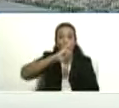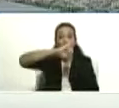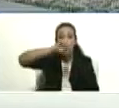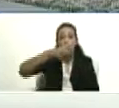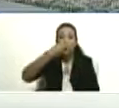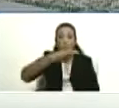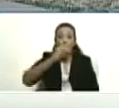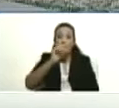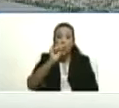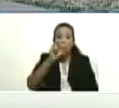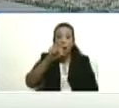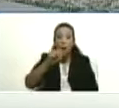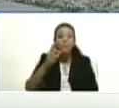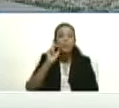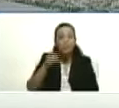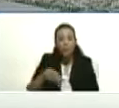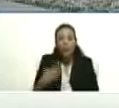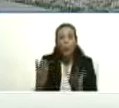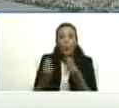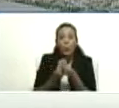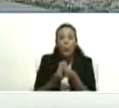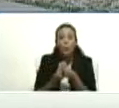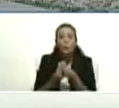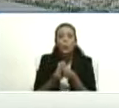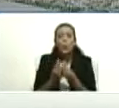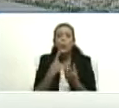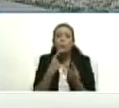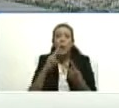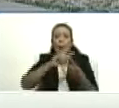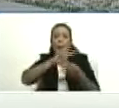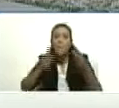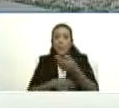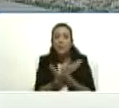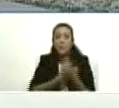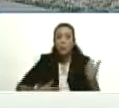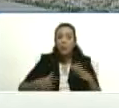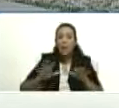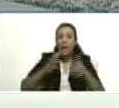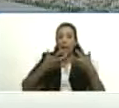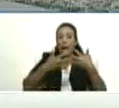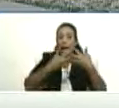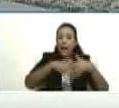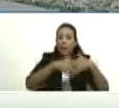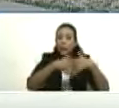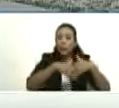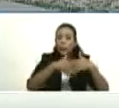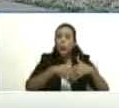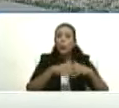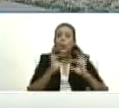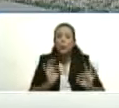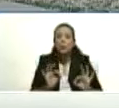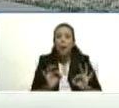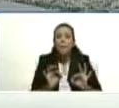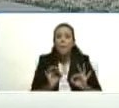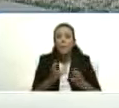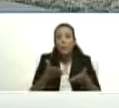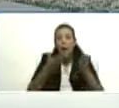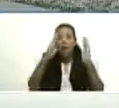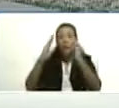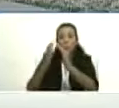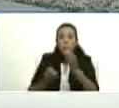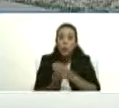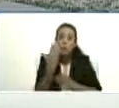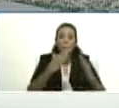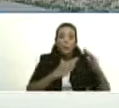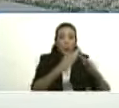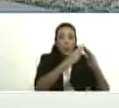Castañeda. También se encuentra por allá el viceministro de Industrias para Hábitat y Vivienda, porque